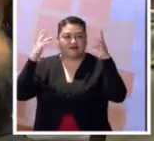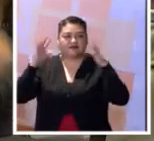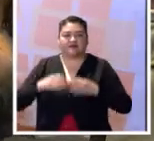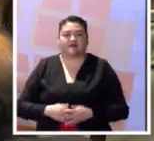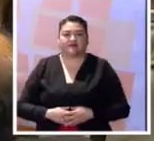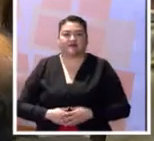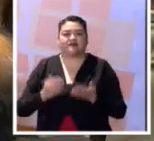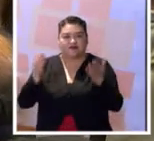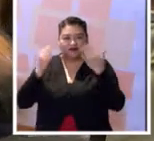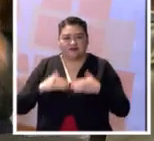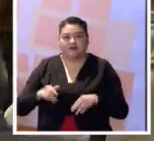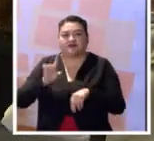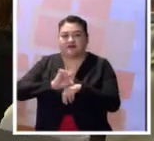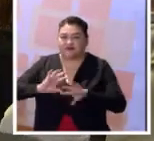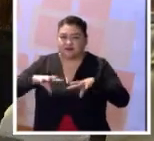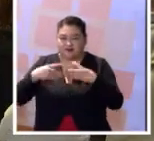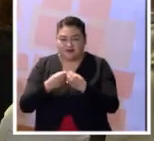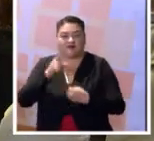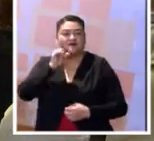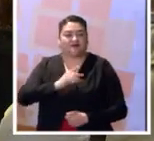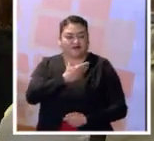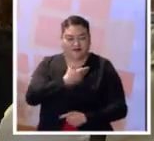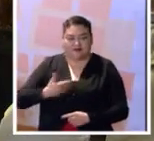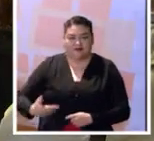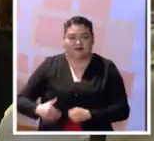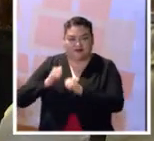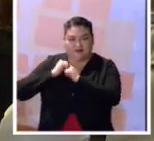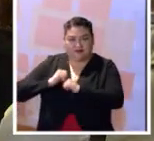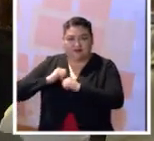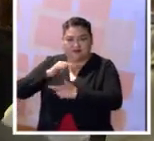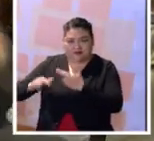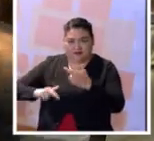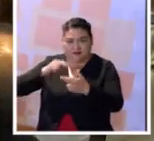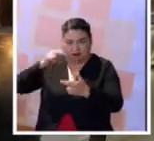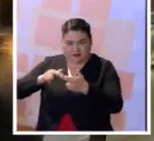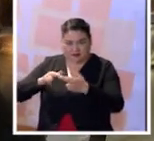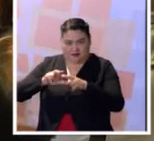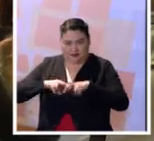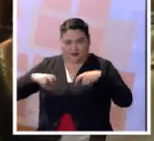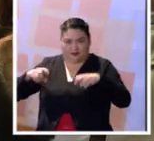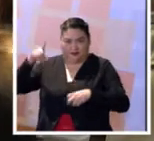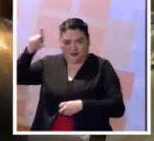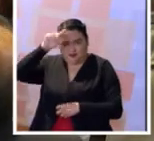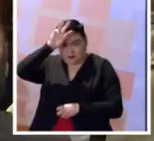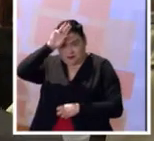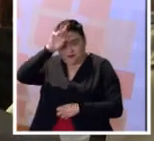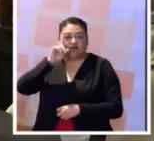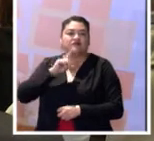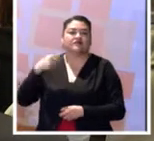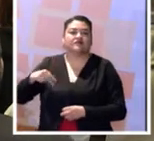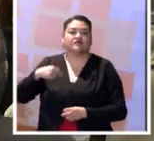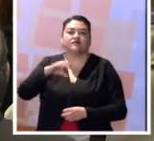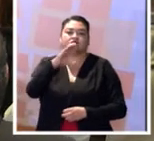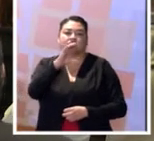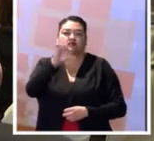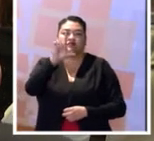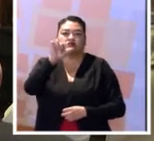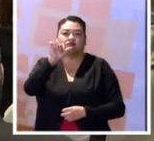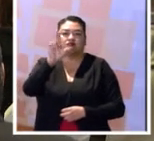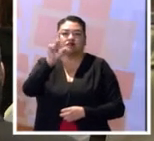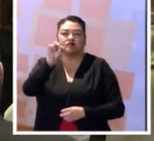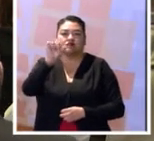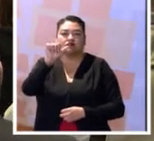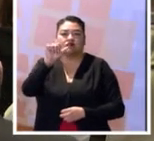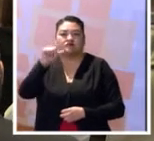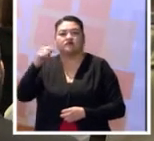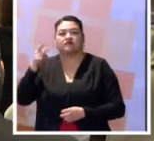Nos acompañan la magistrada presidenta de la Sala Regional Monterrey, Claudia Valle, que además, déjenme decirles,